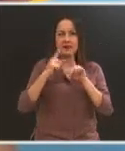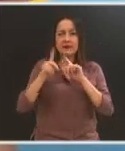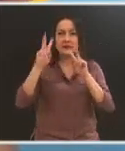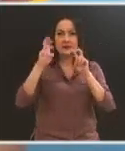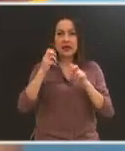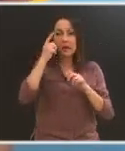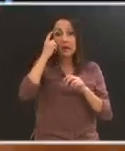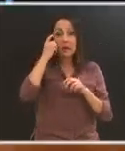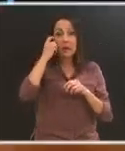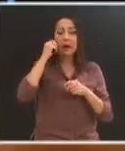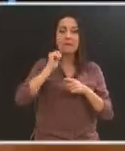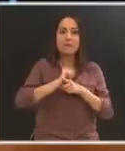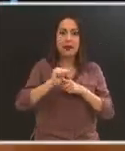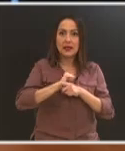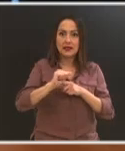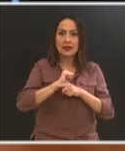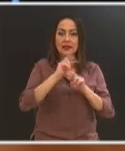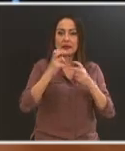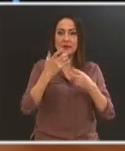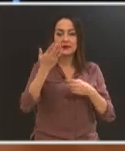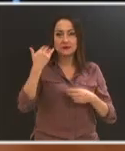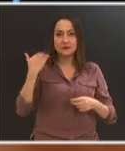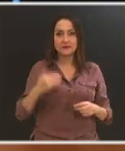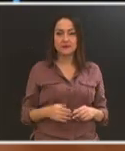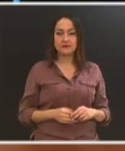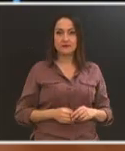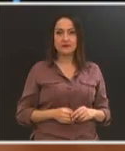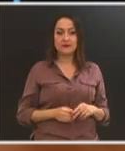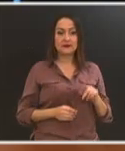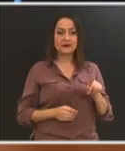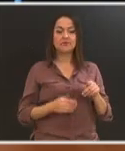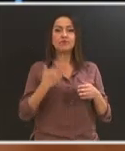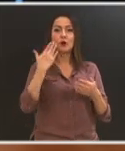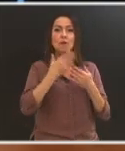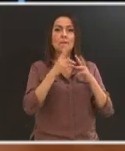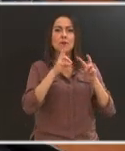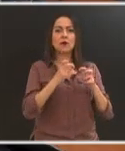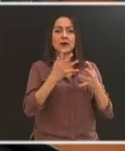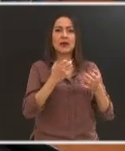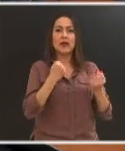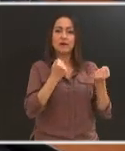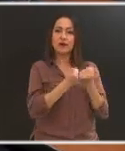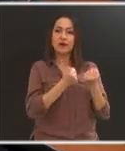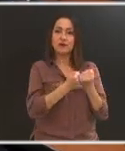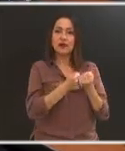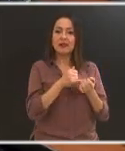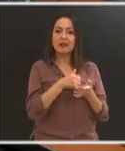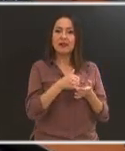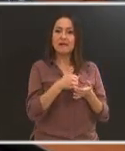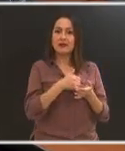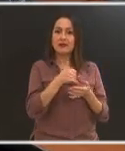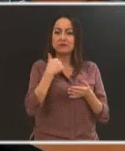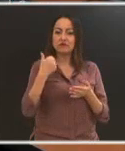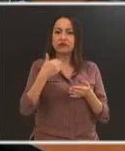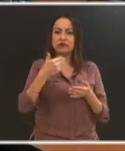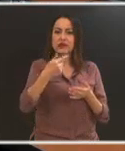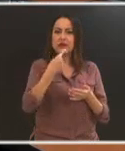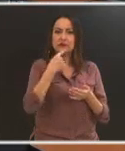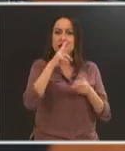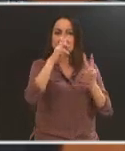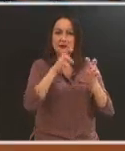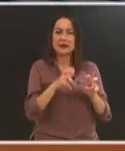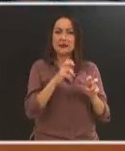usted mantenerse en práctica y repasar temas anteriores. Estas pruebas buscan reforzar las debilidades que vienen señalando las